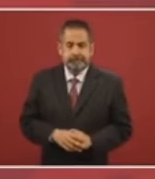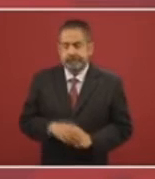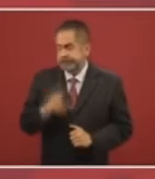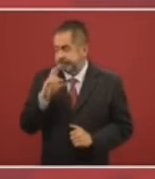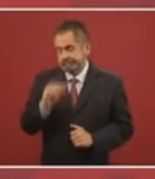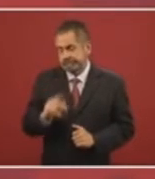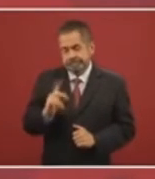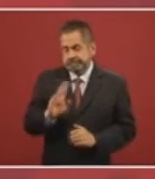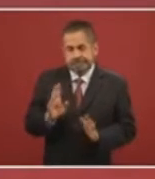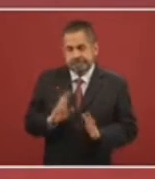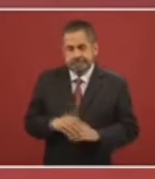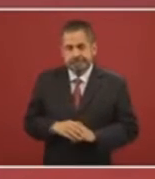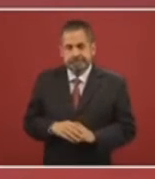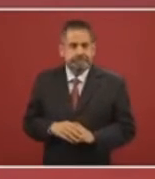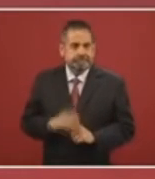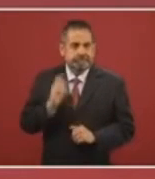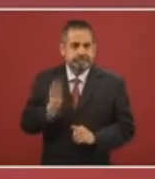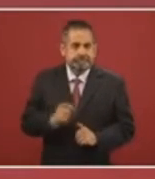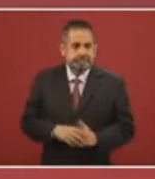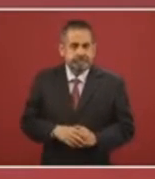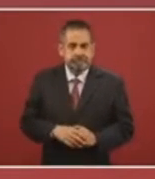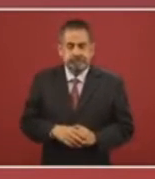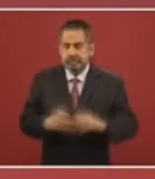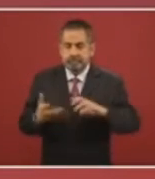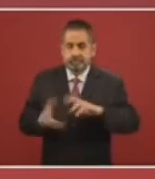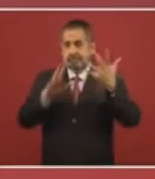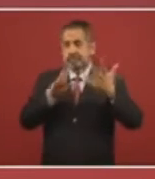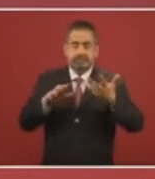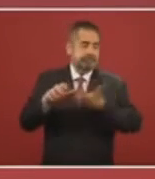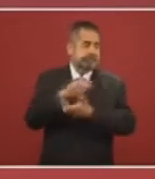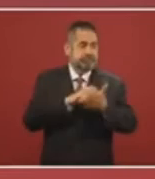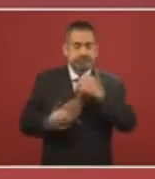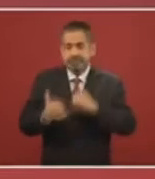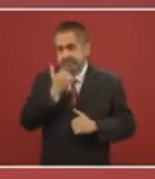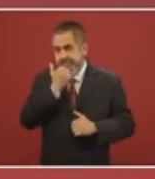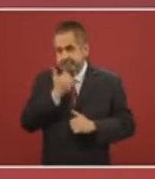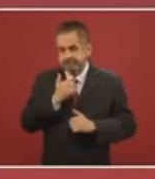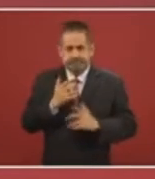entonces se altera todo.